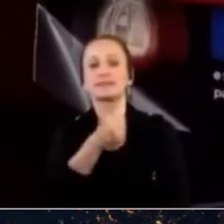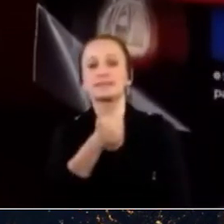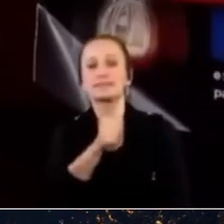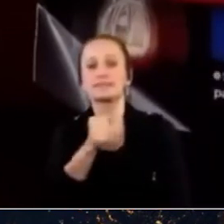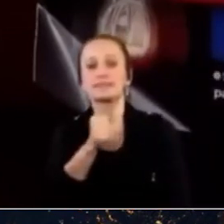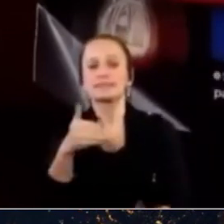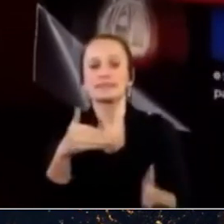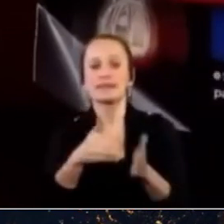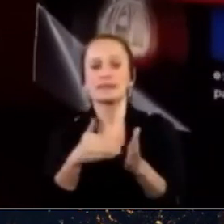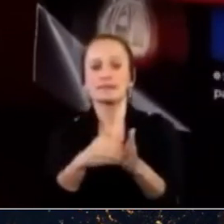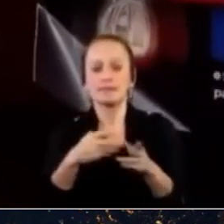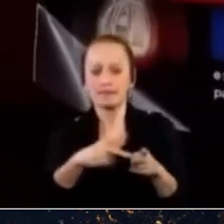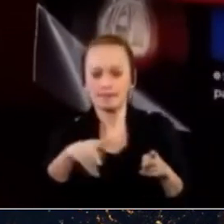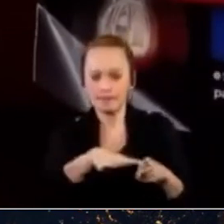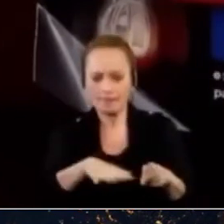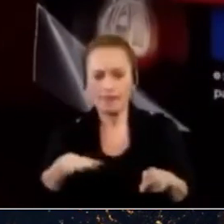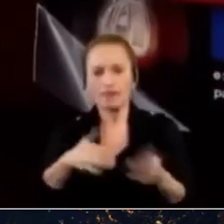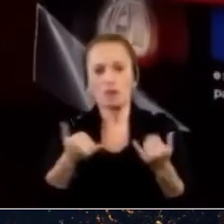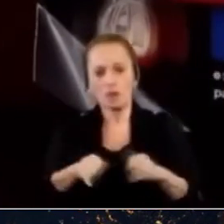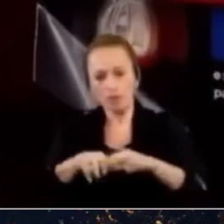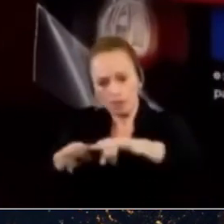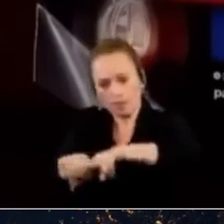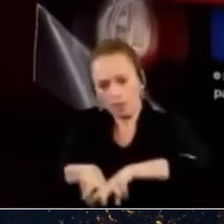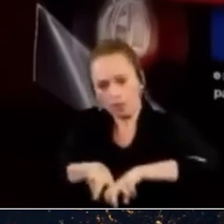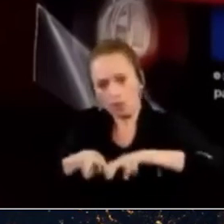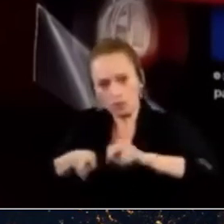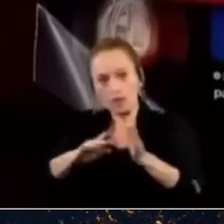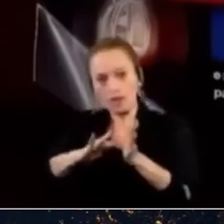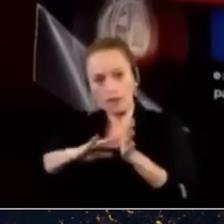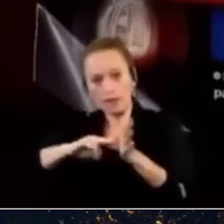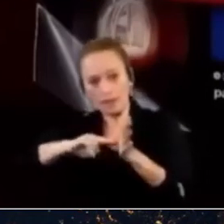sabe cuántas cosechas hoy con las tecnologías